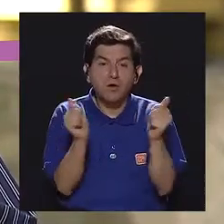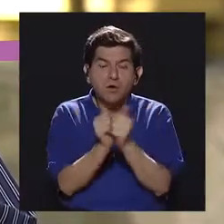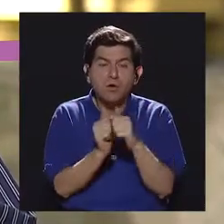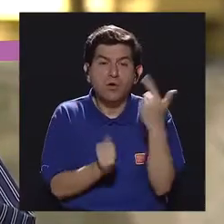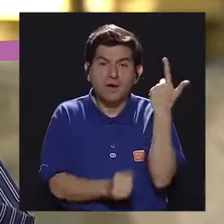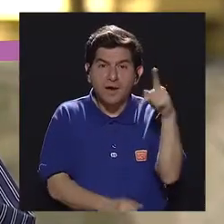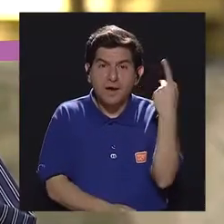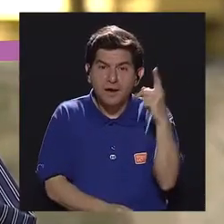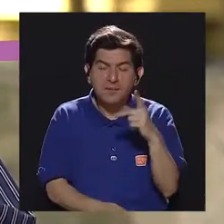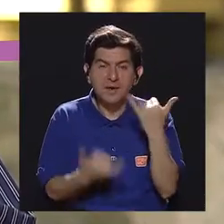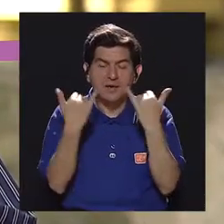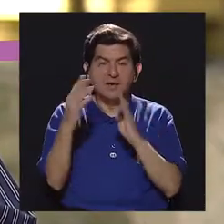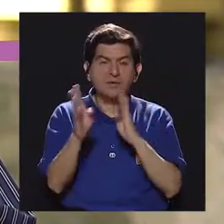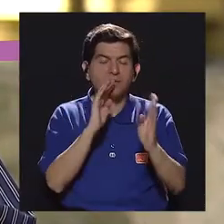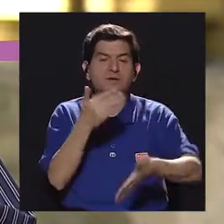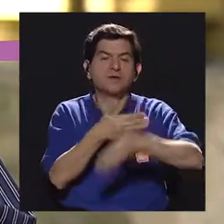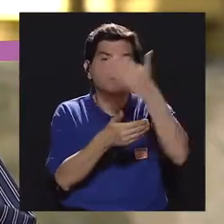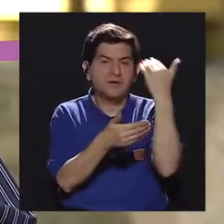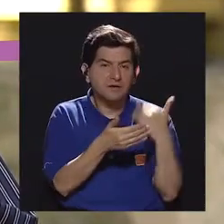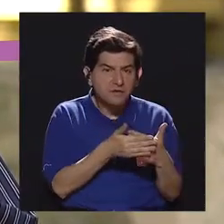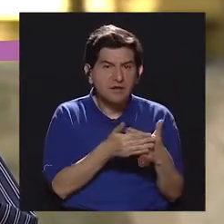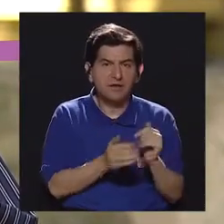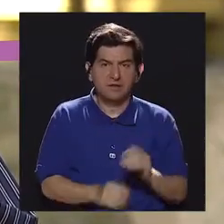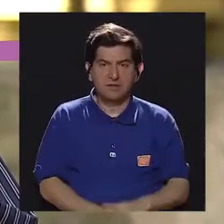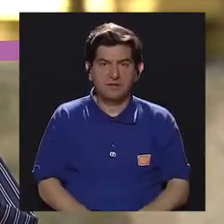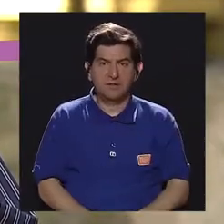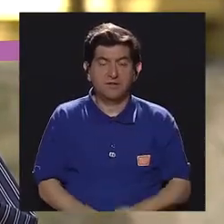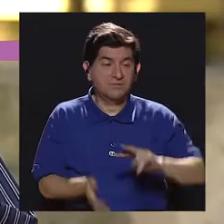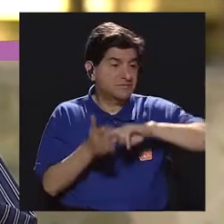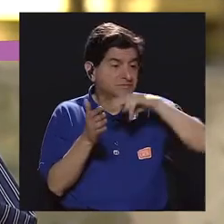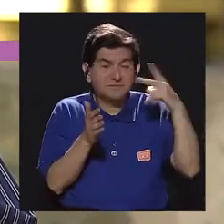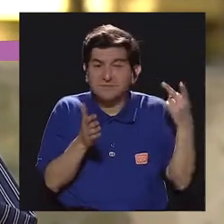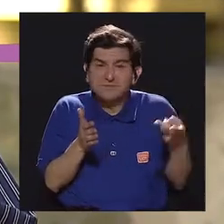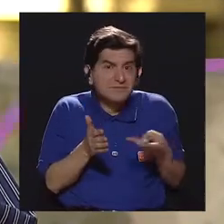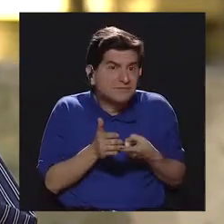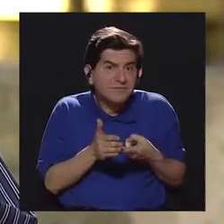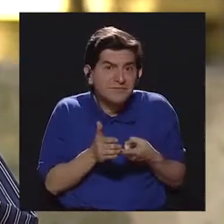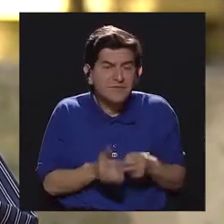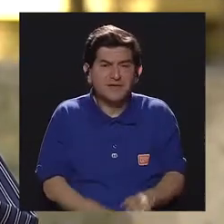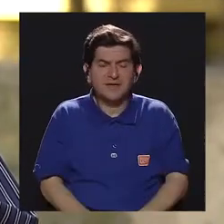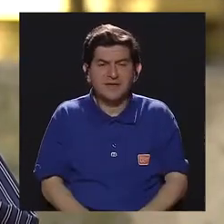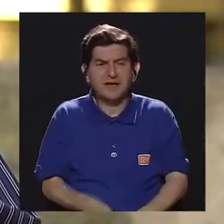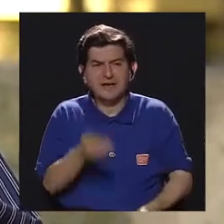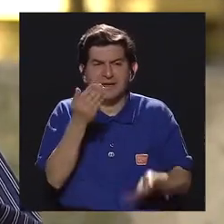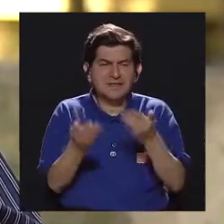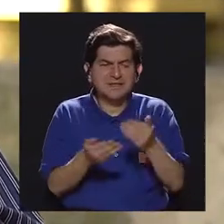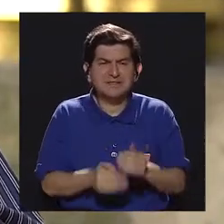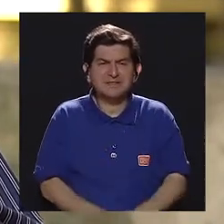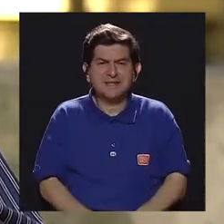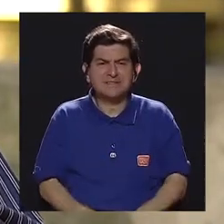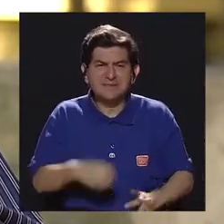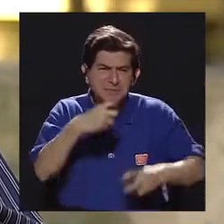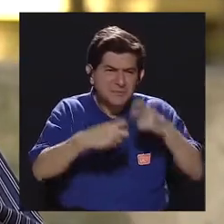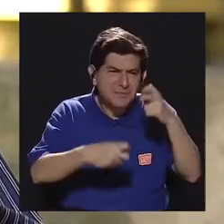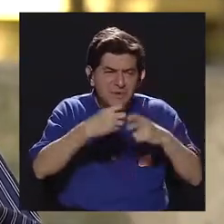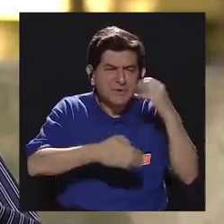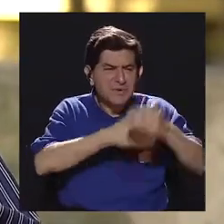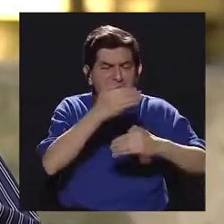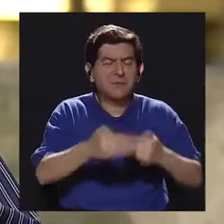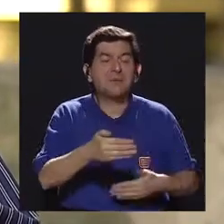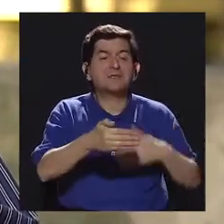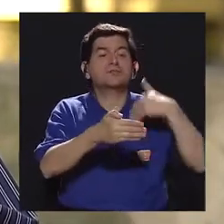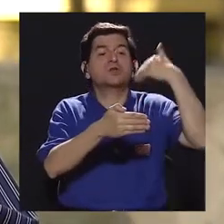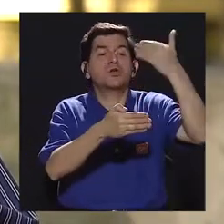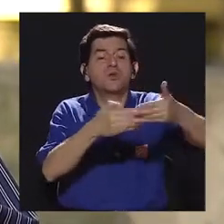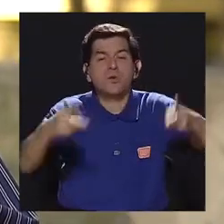implicaciones de ese riesgo que habíamos comentado al principio, de que va a haber más morbilidad en el procedimiento mientras